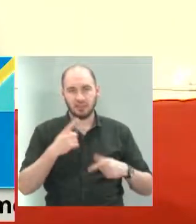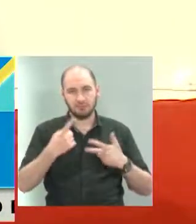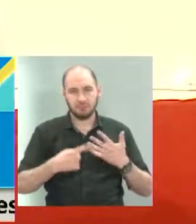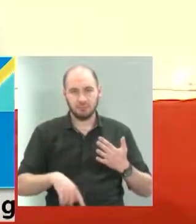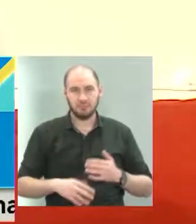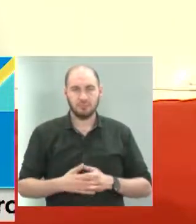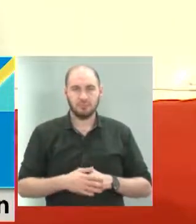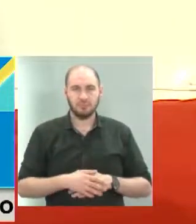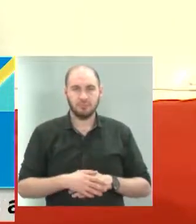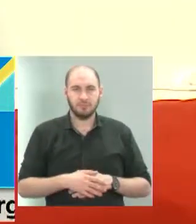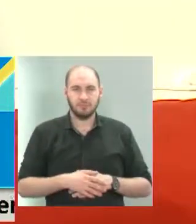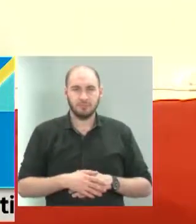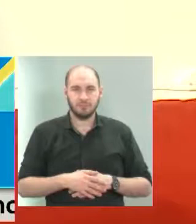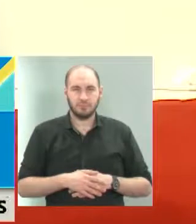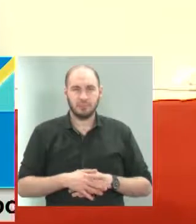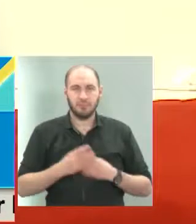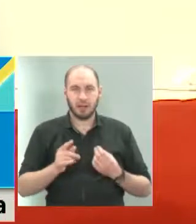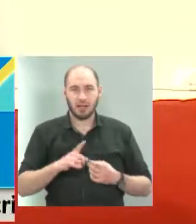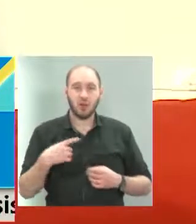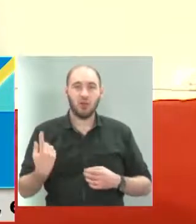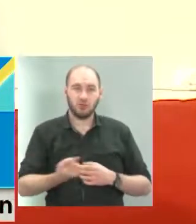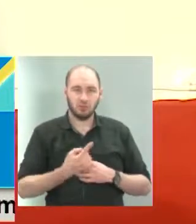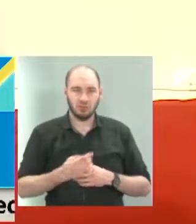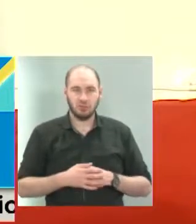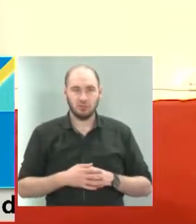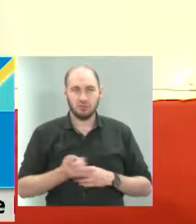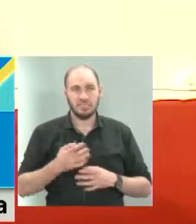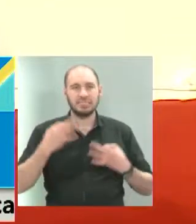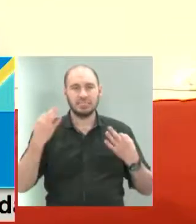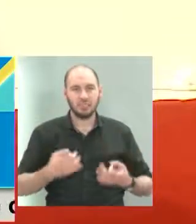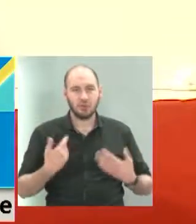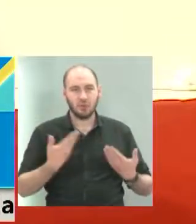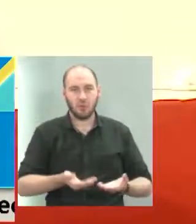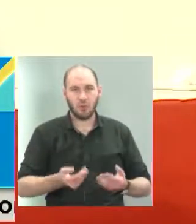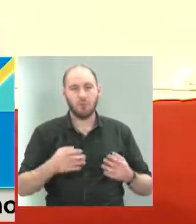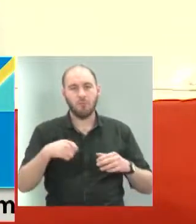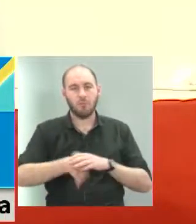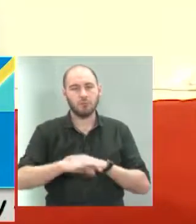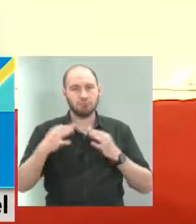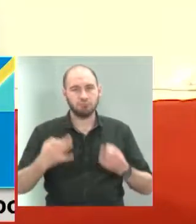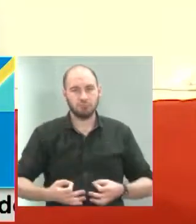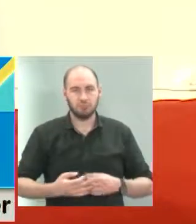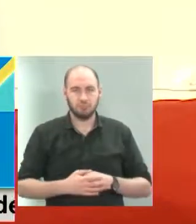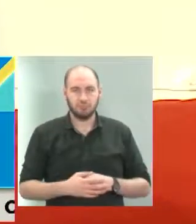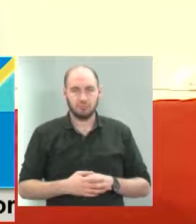demás, para que nosotros mismos seamos los que garantizamos el espectáculo.